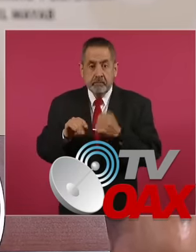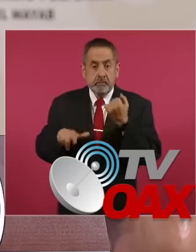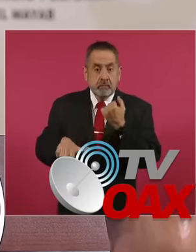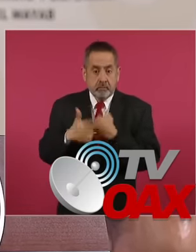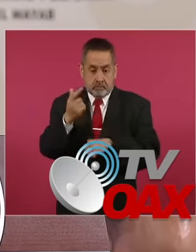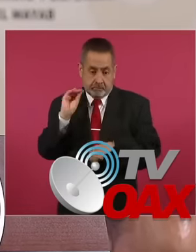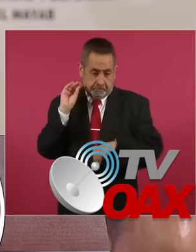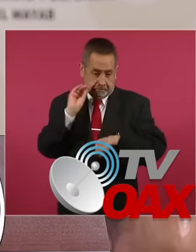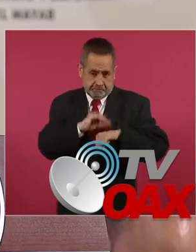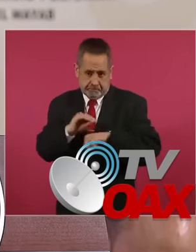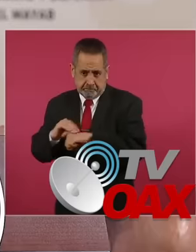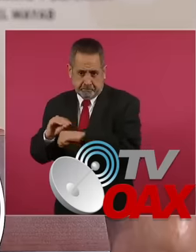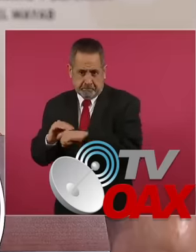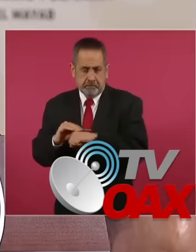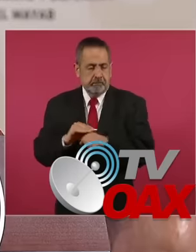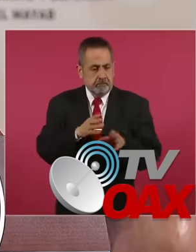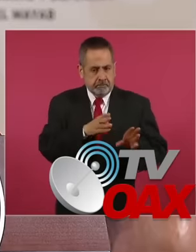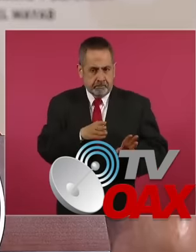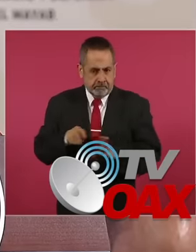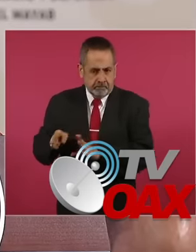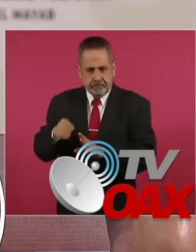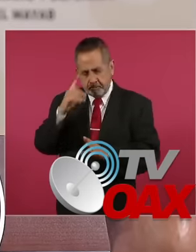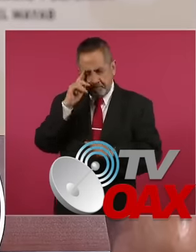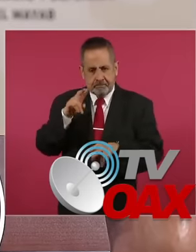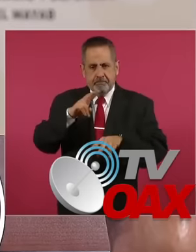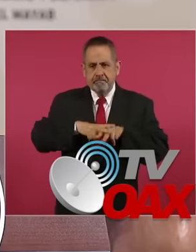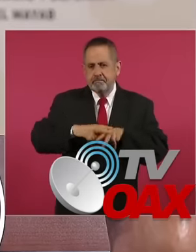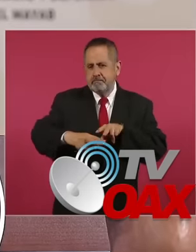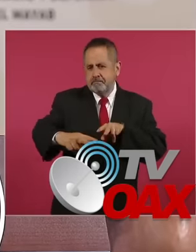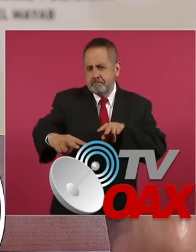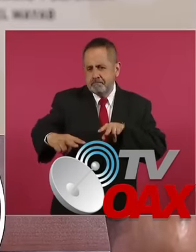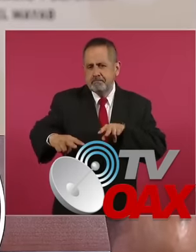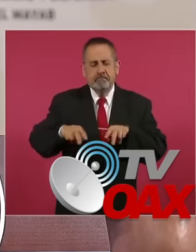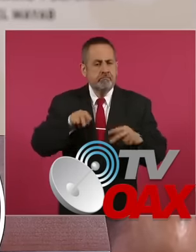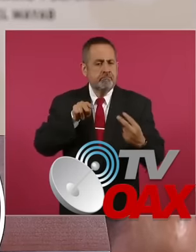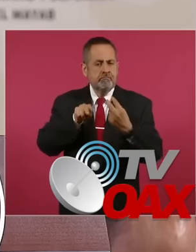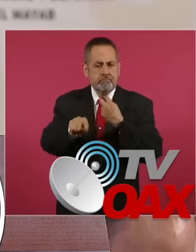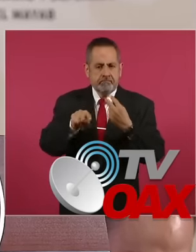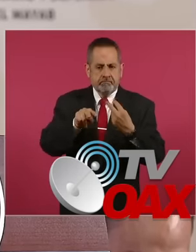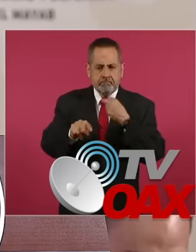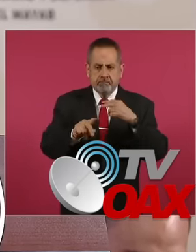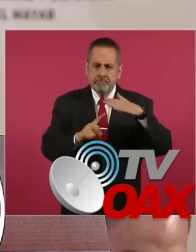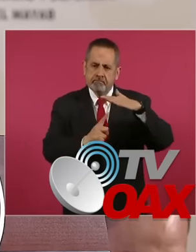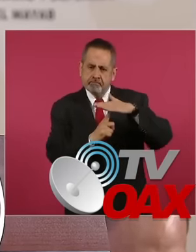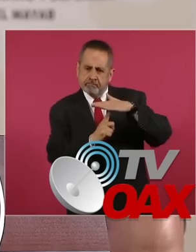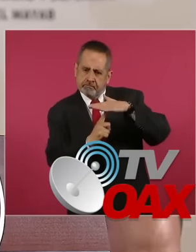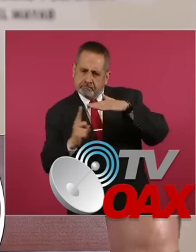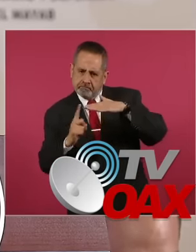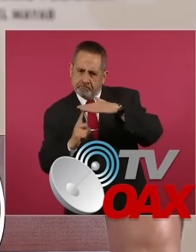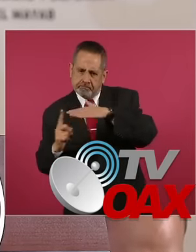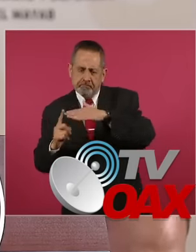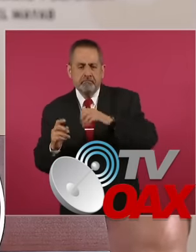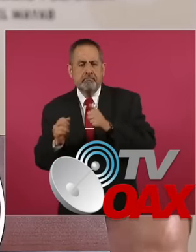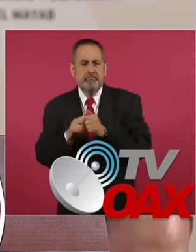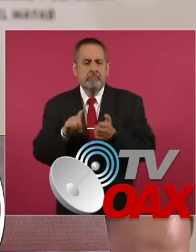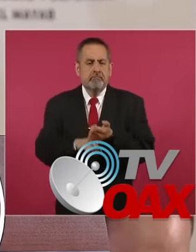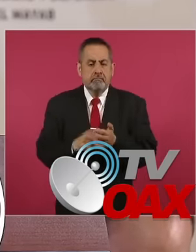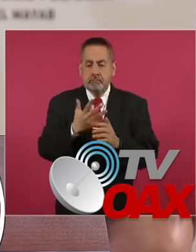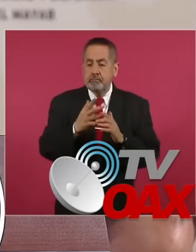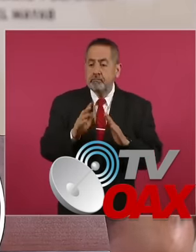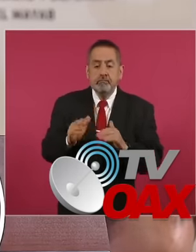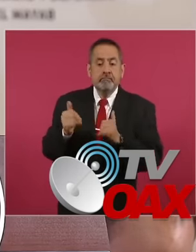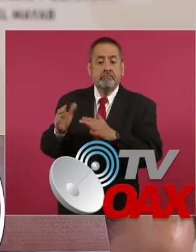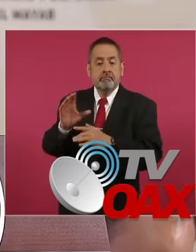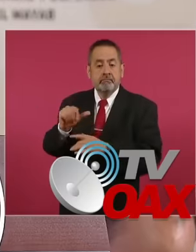de vía. Los 12 aparatos de vía lo que hacen es darle servicio tanto al tramo 5, pero también a la llegada a Cancún, como